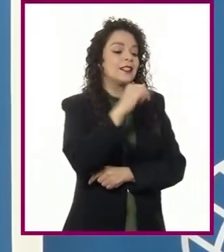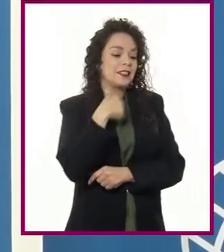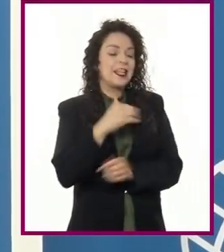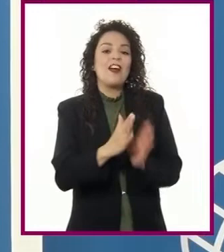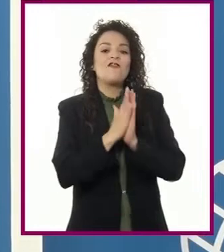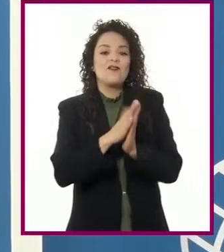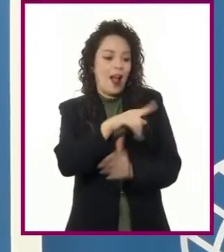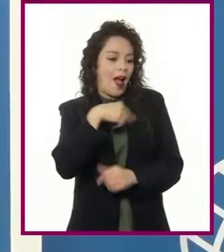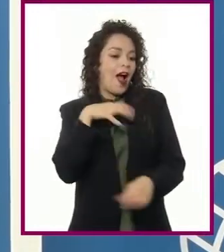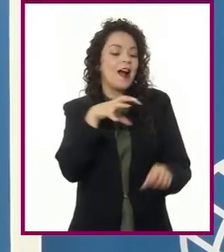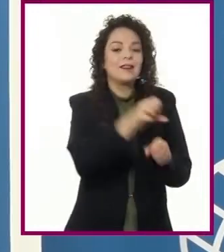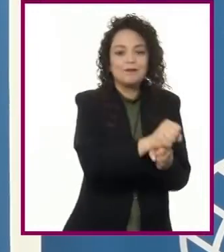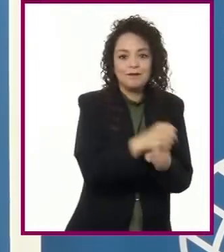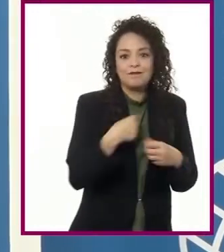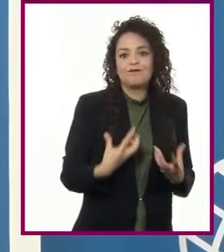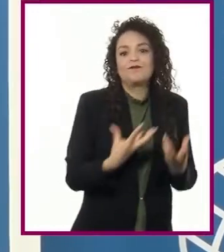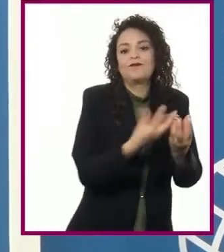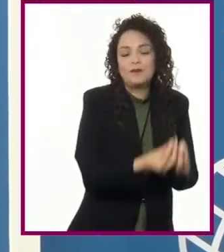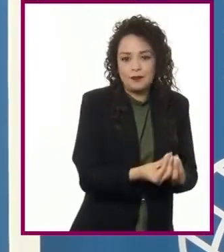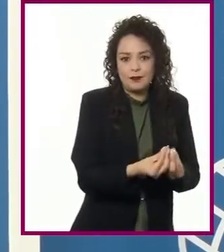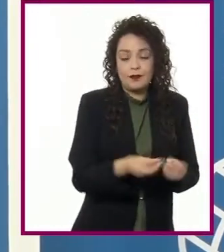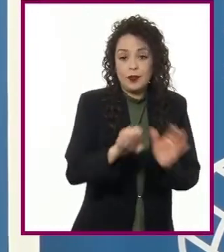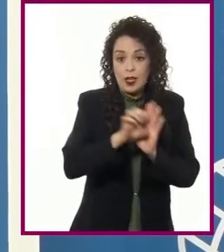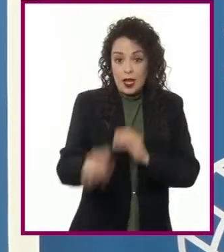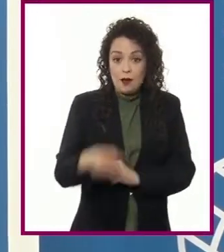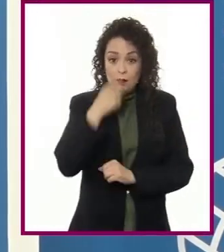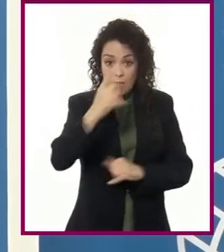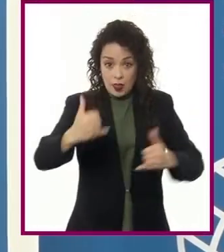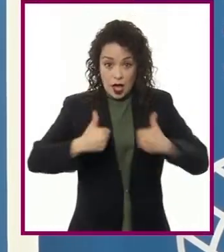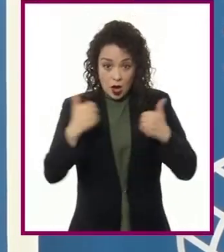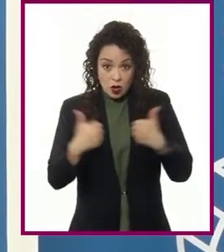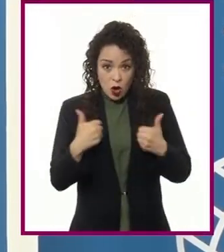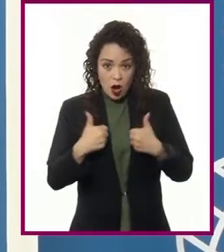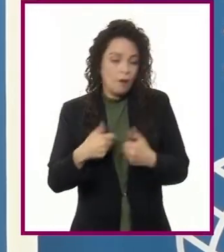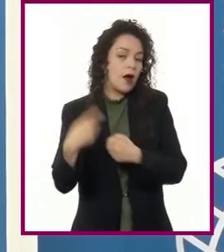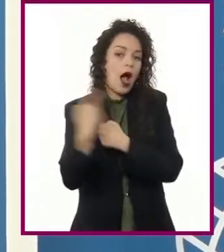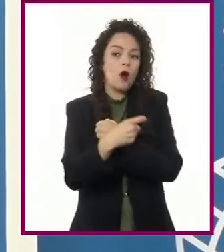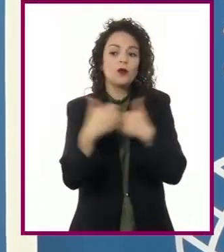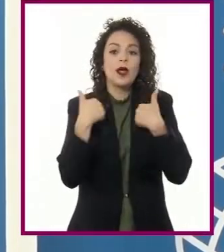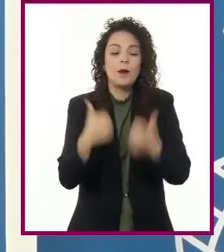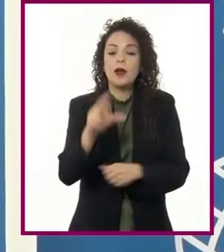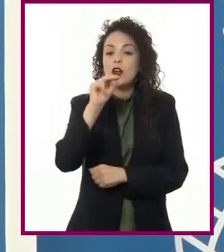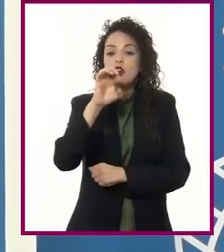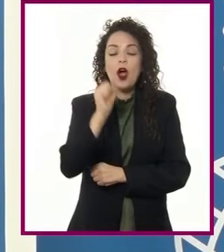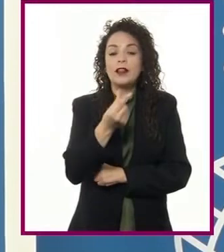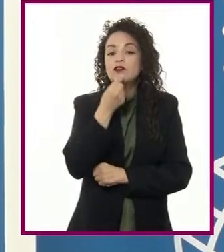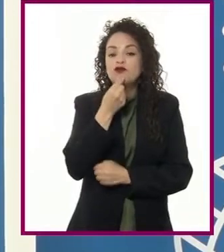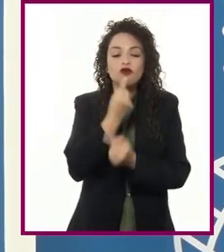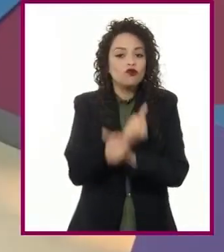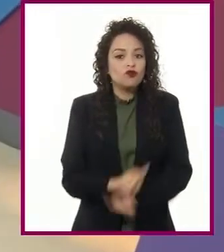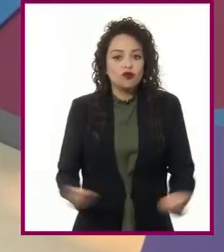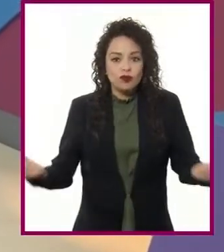jóvenes, en automático están diciendo también que no son niñas o niños ni son personas mayores.